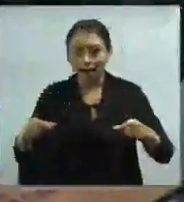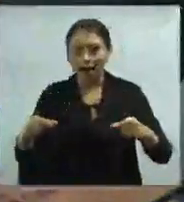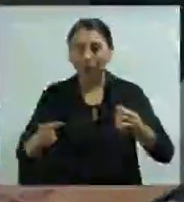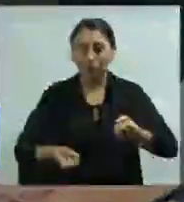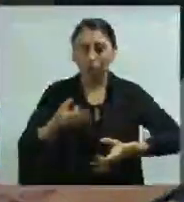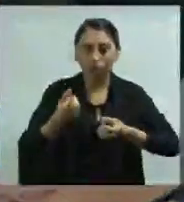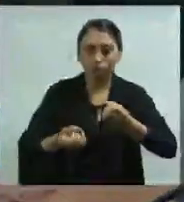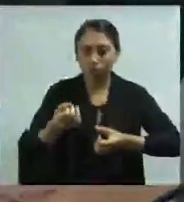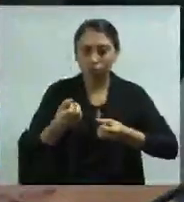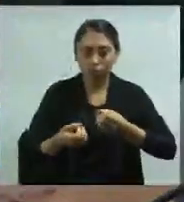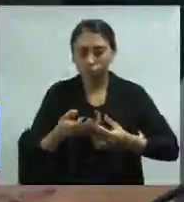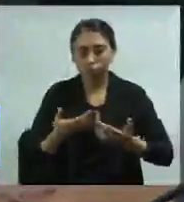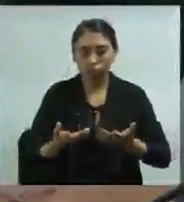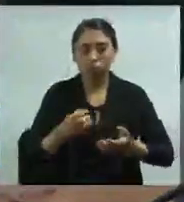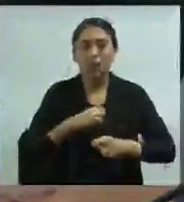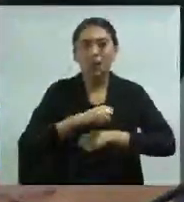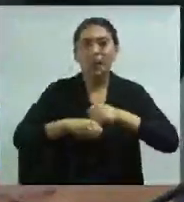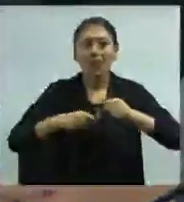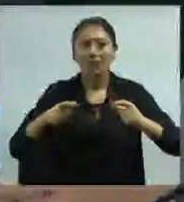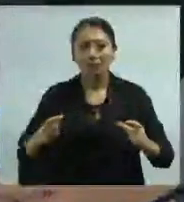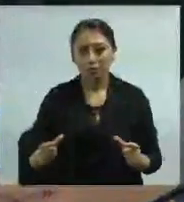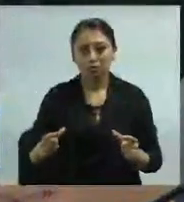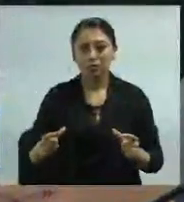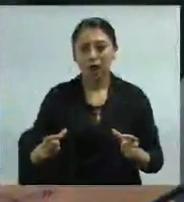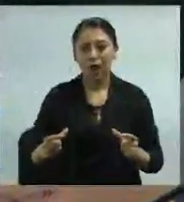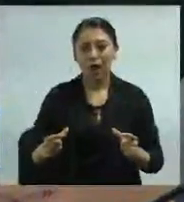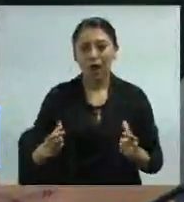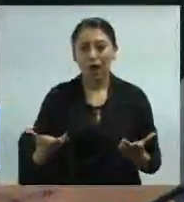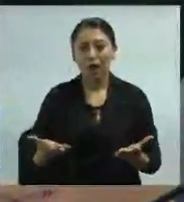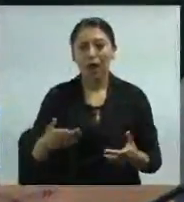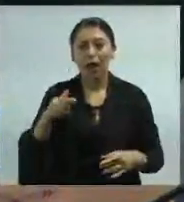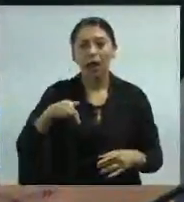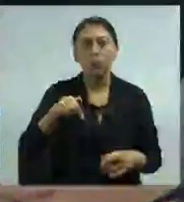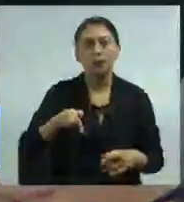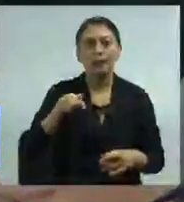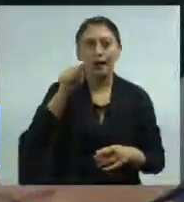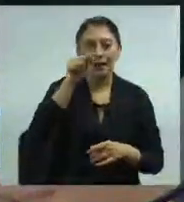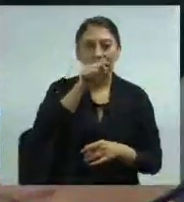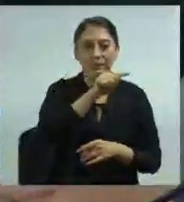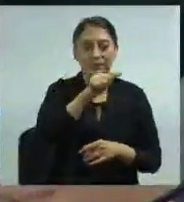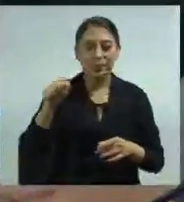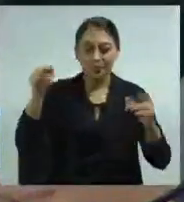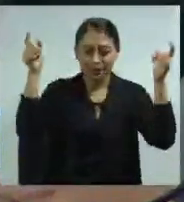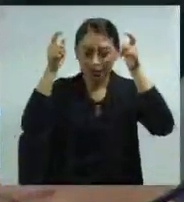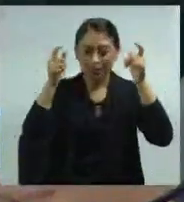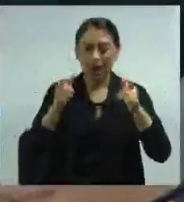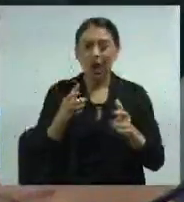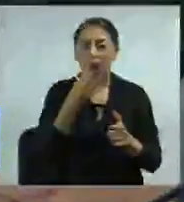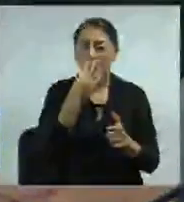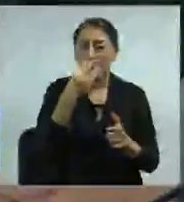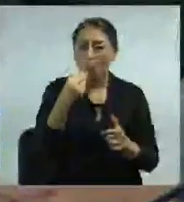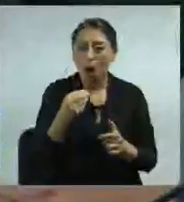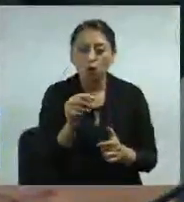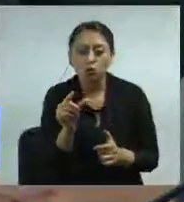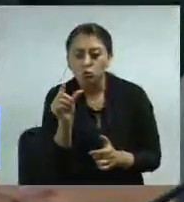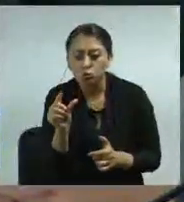la fruta tempranamente en la costa sur y nadie dice nada. Ahorita para Semana Santa cierran los manguitos, ¿ve? Y nadie dice